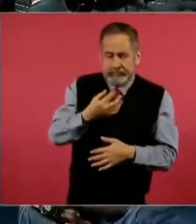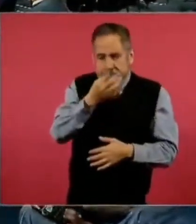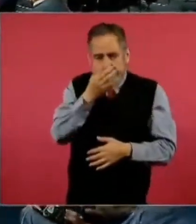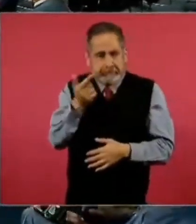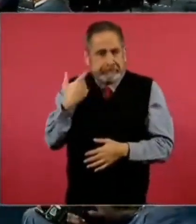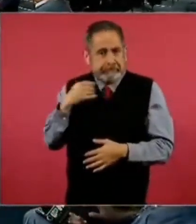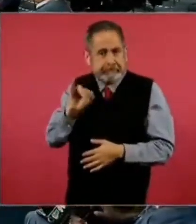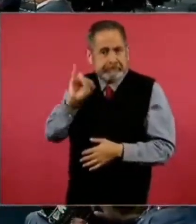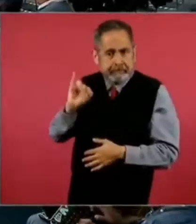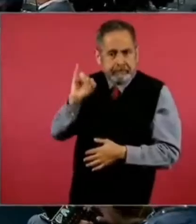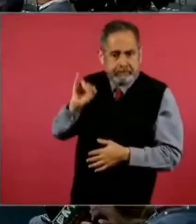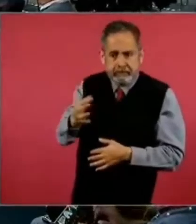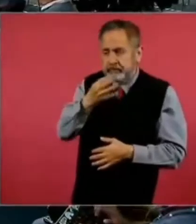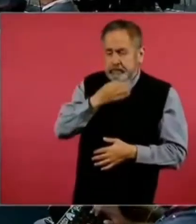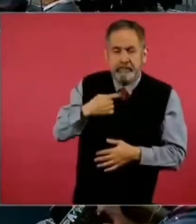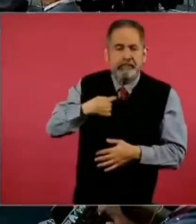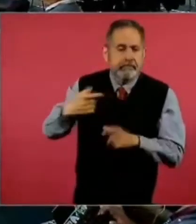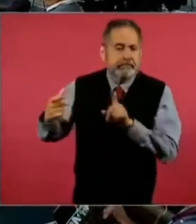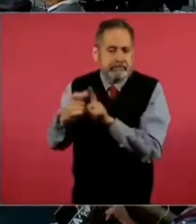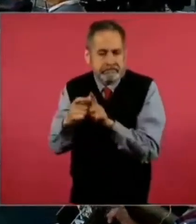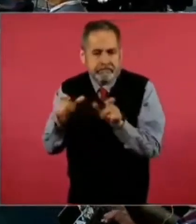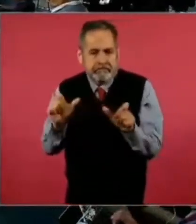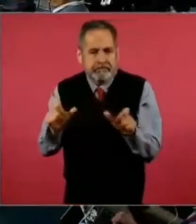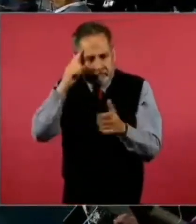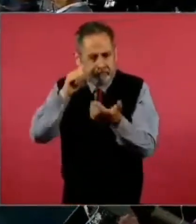el mecanismo de protección a periodistas.